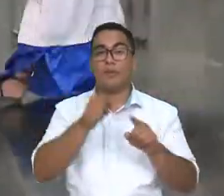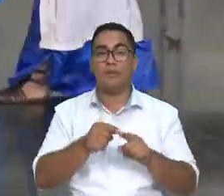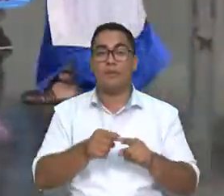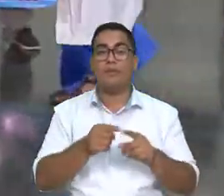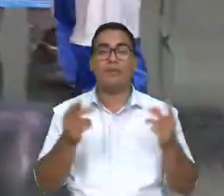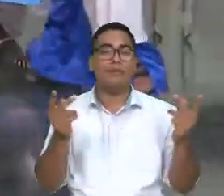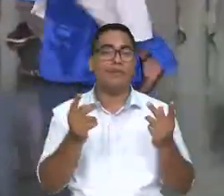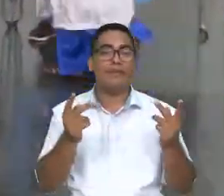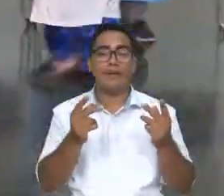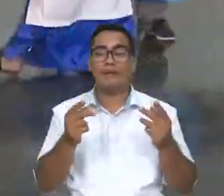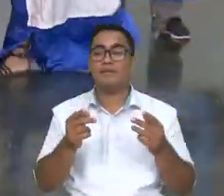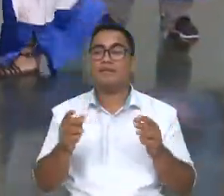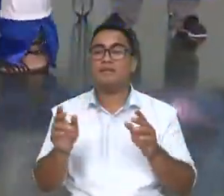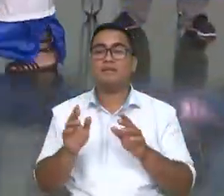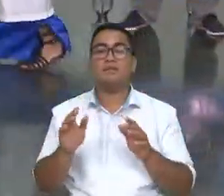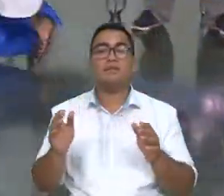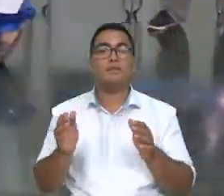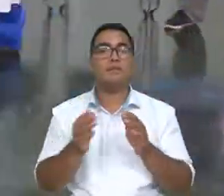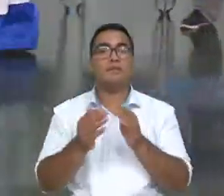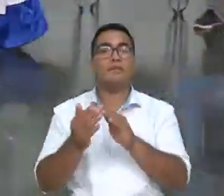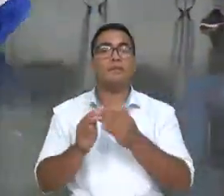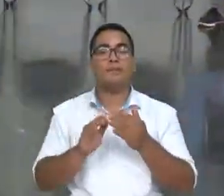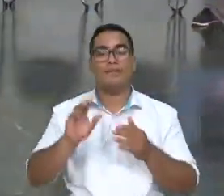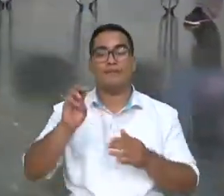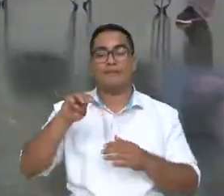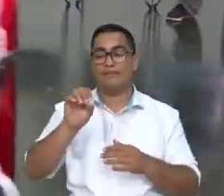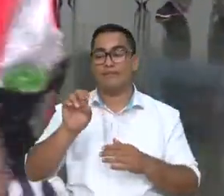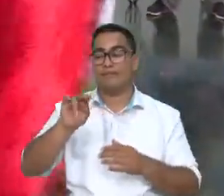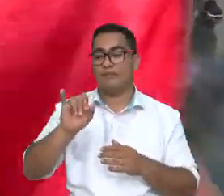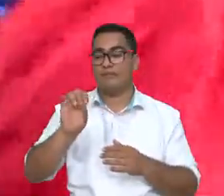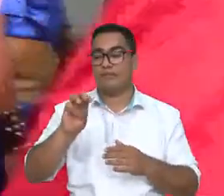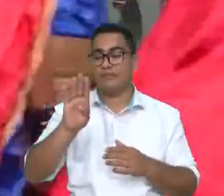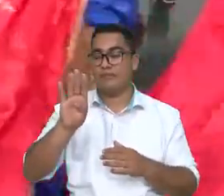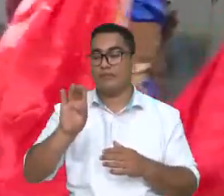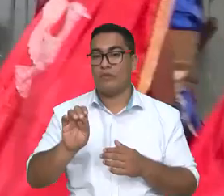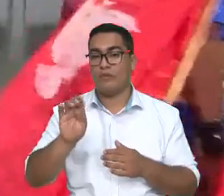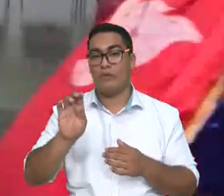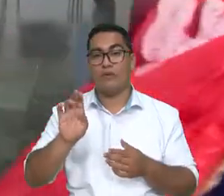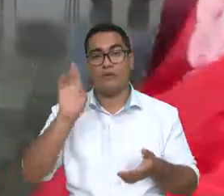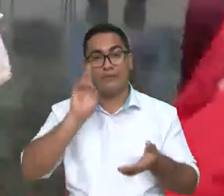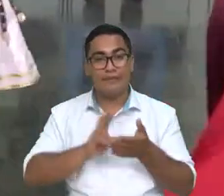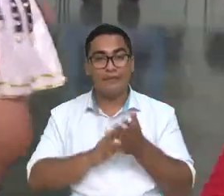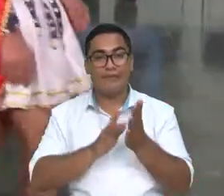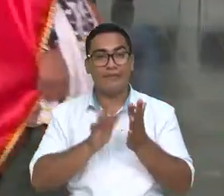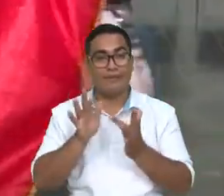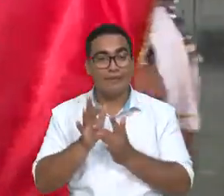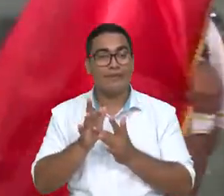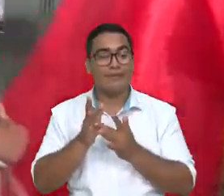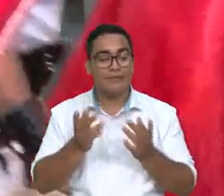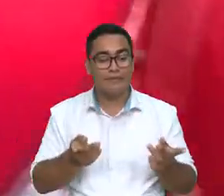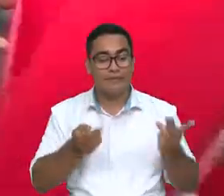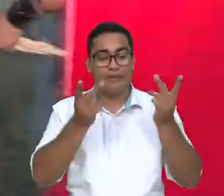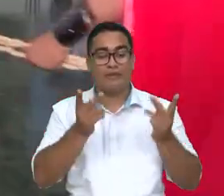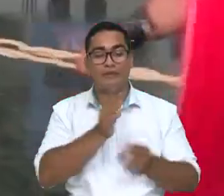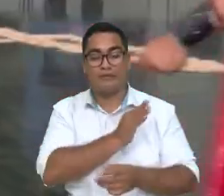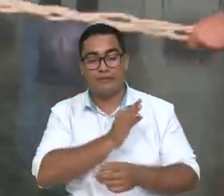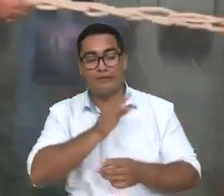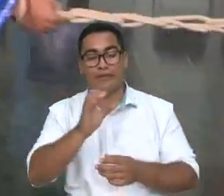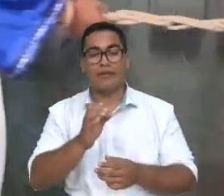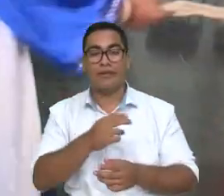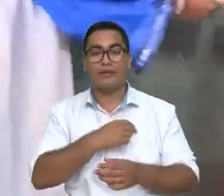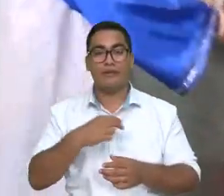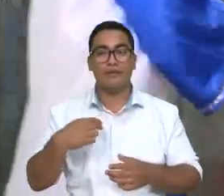como un pueblo originario, vivimos la fe de Cristo Jesús. Una fe de que la vivimos, la sentimos y la realizamos como